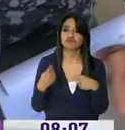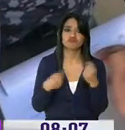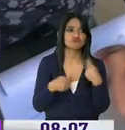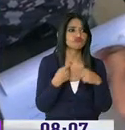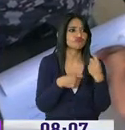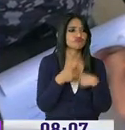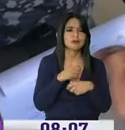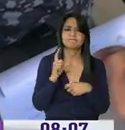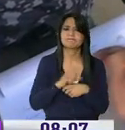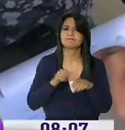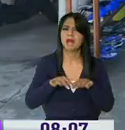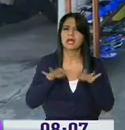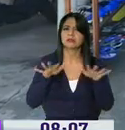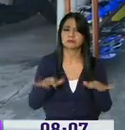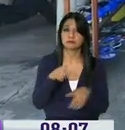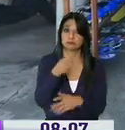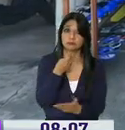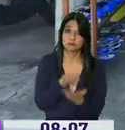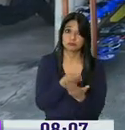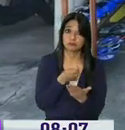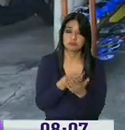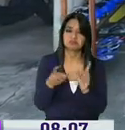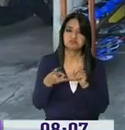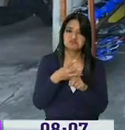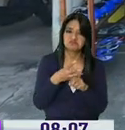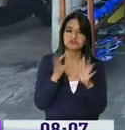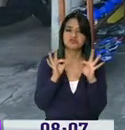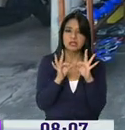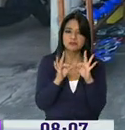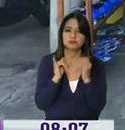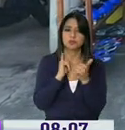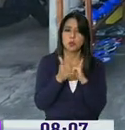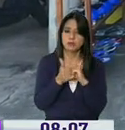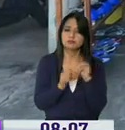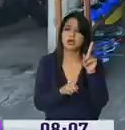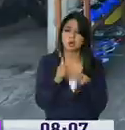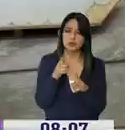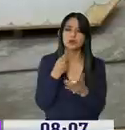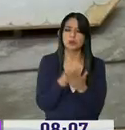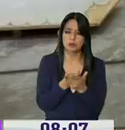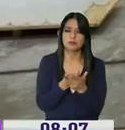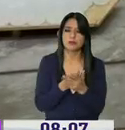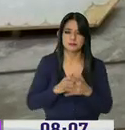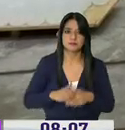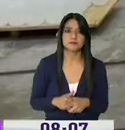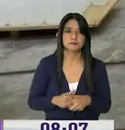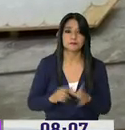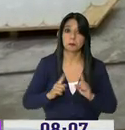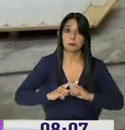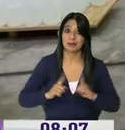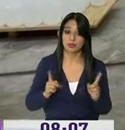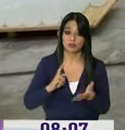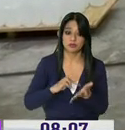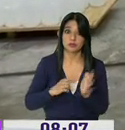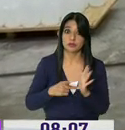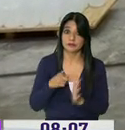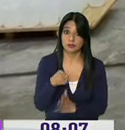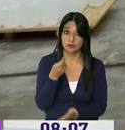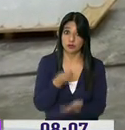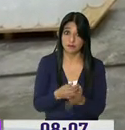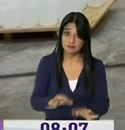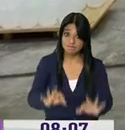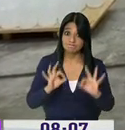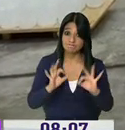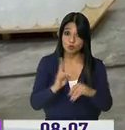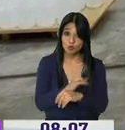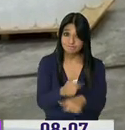van en incremento. Comprar por medio de redes sociales se ha convertido en una alternativa que no garantiza que lo adquirido sea apto para